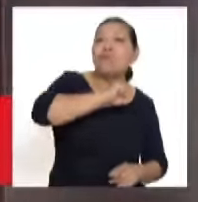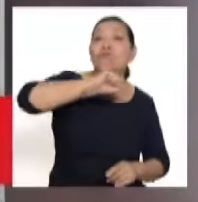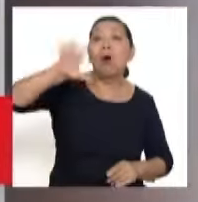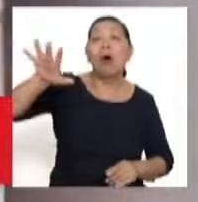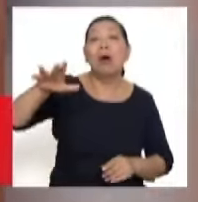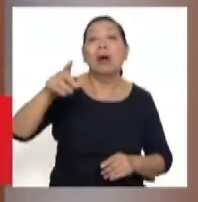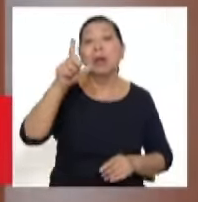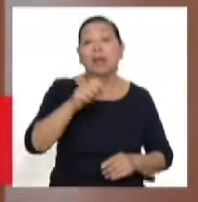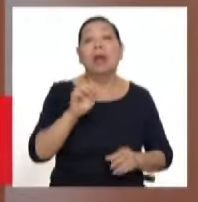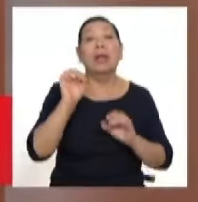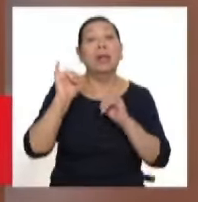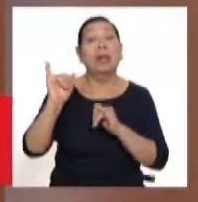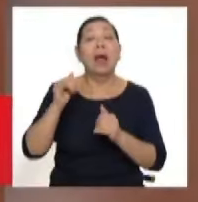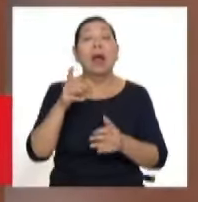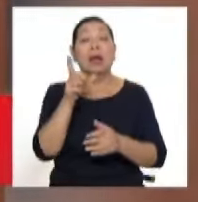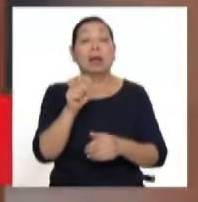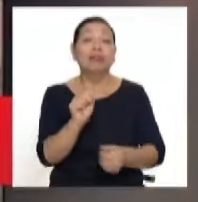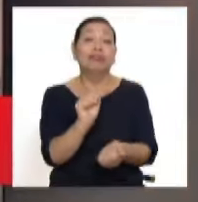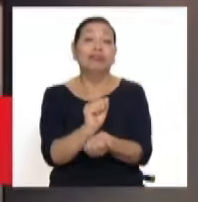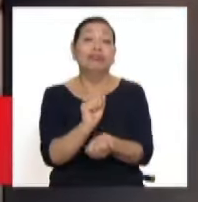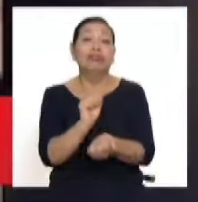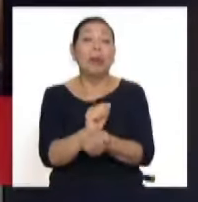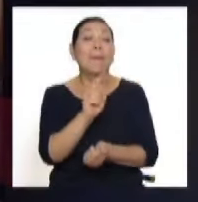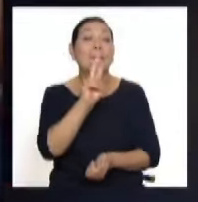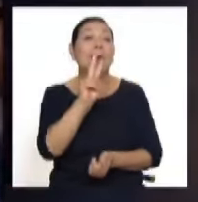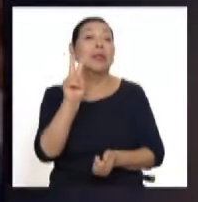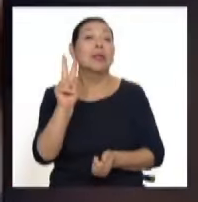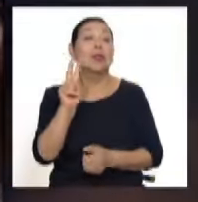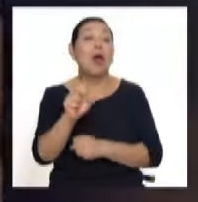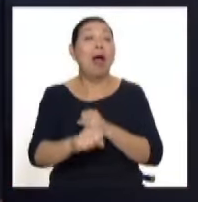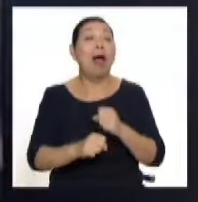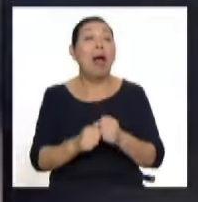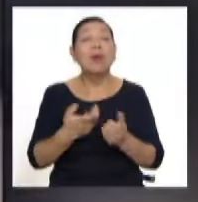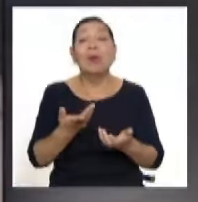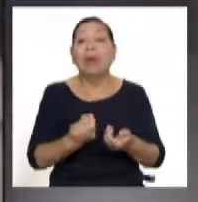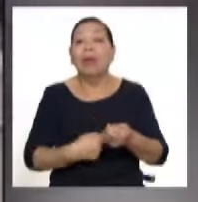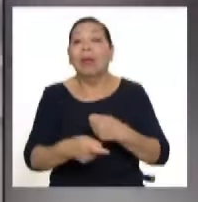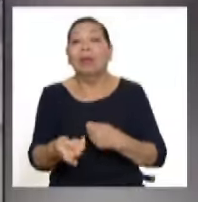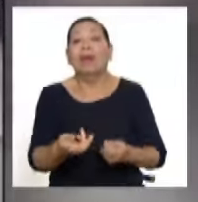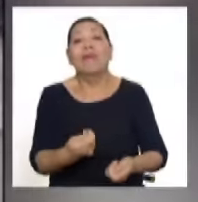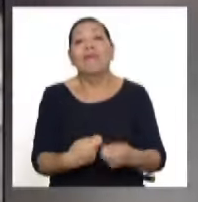condena de 22 años de cárcel por el delito de tráfico ilícito de droga.